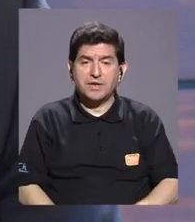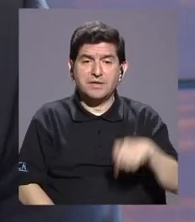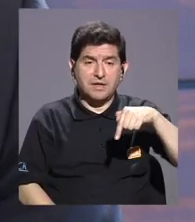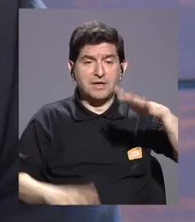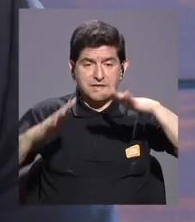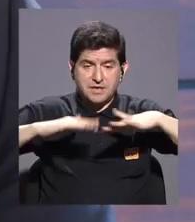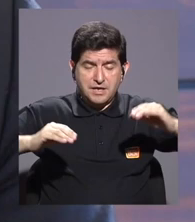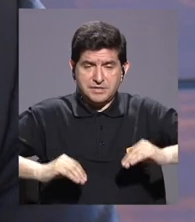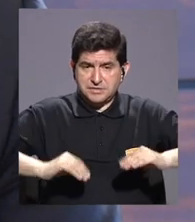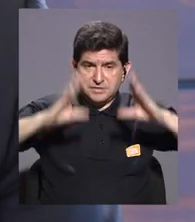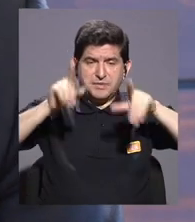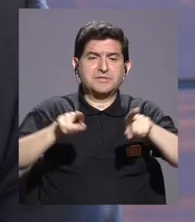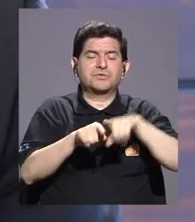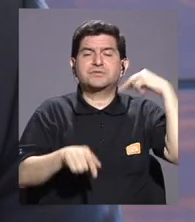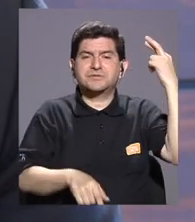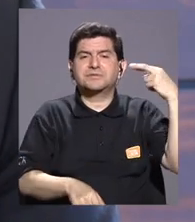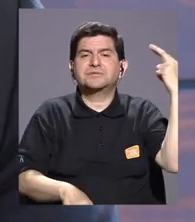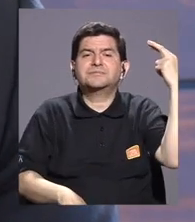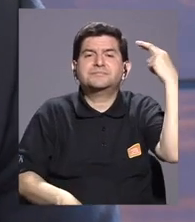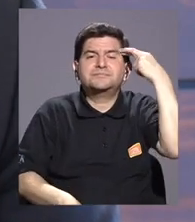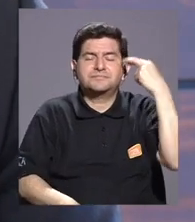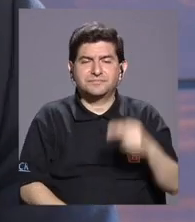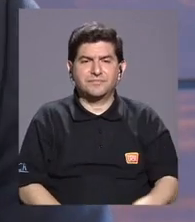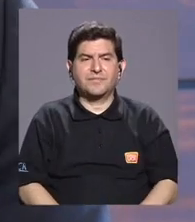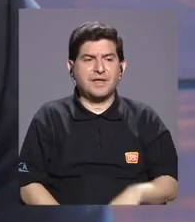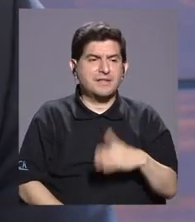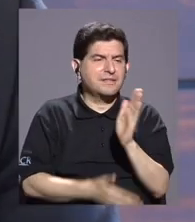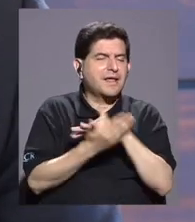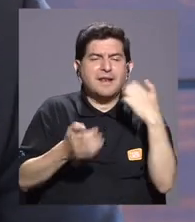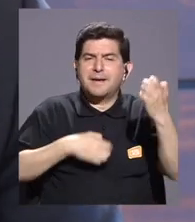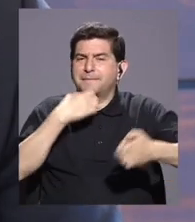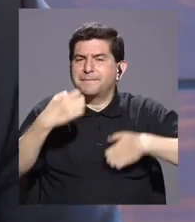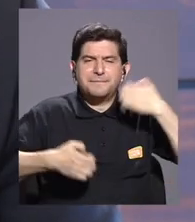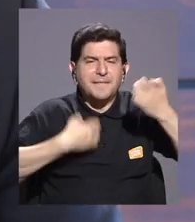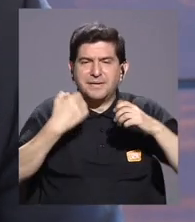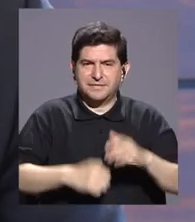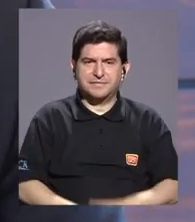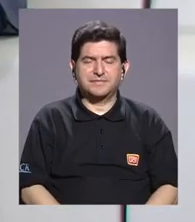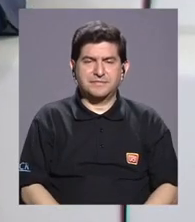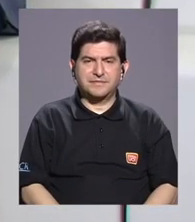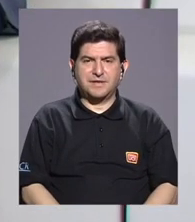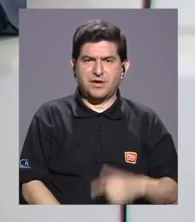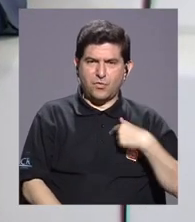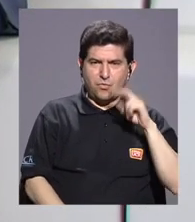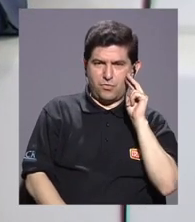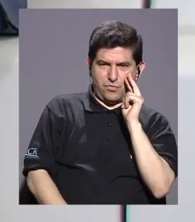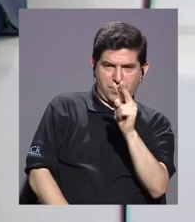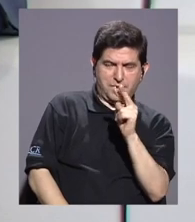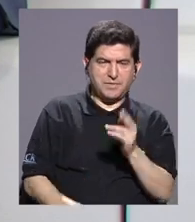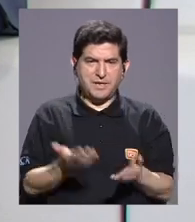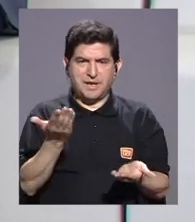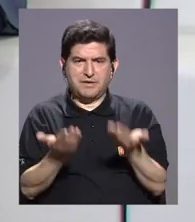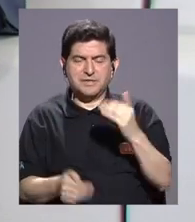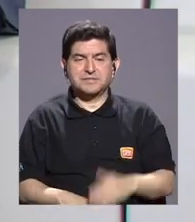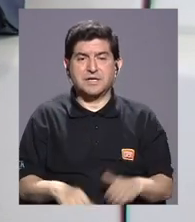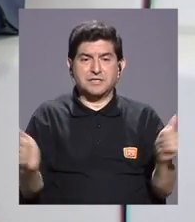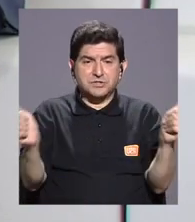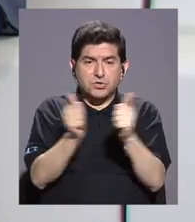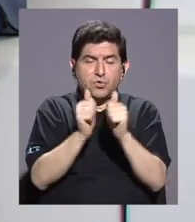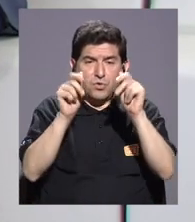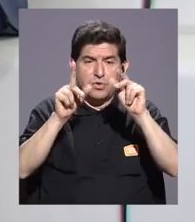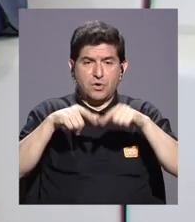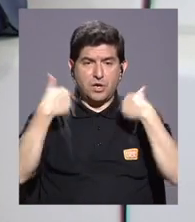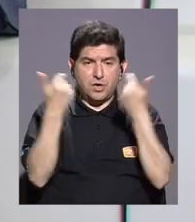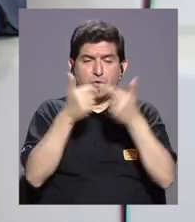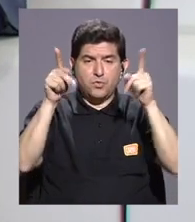este espacio mañanero también es para reflexionar sobre tonos emocionales. Uno le podía ver a usted con ese grupo de